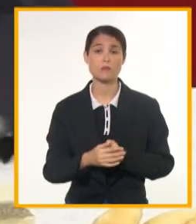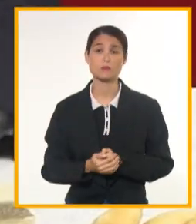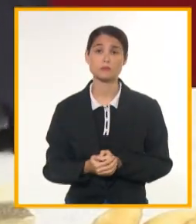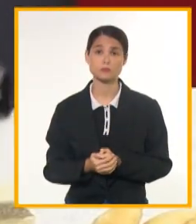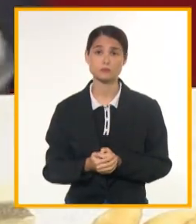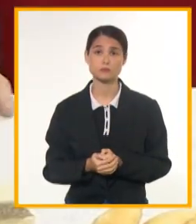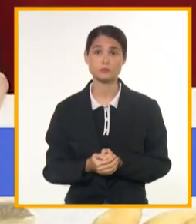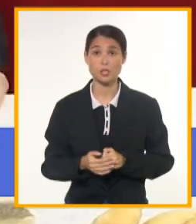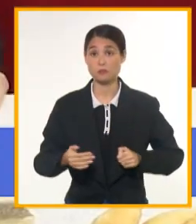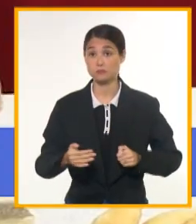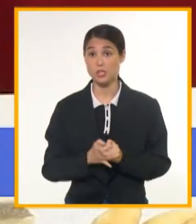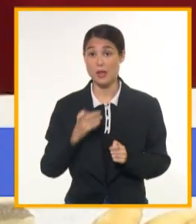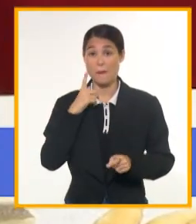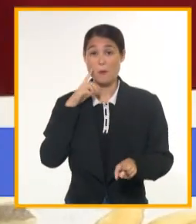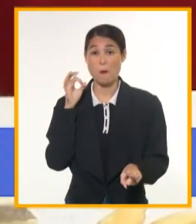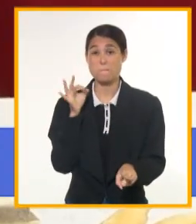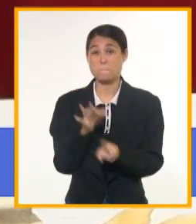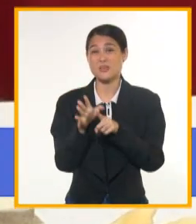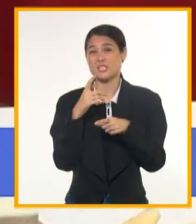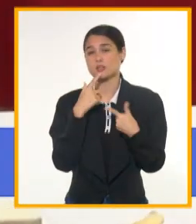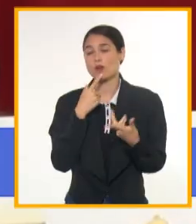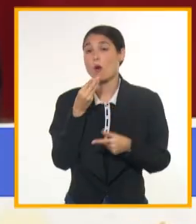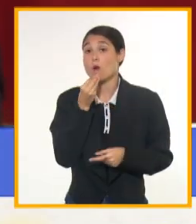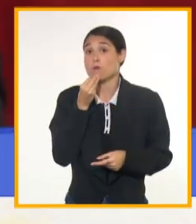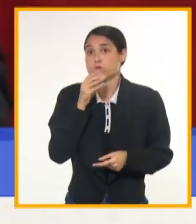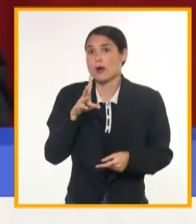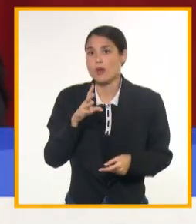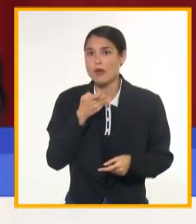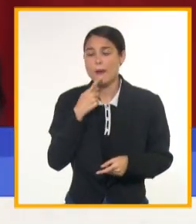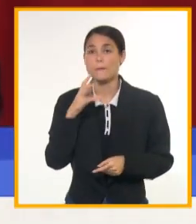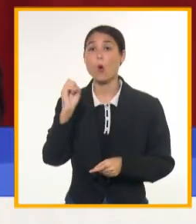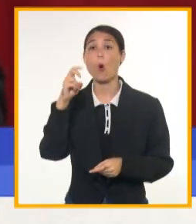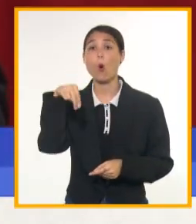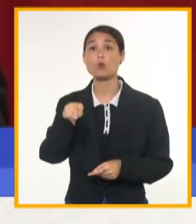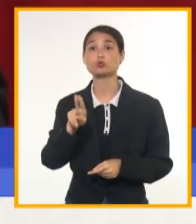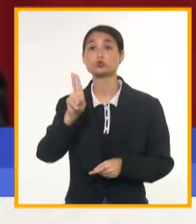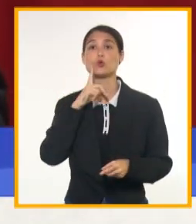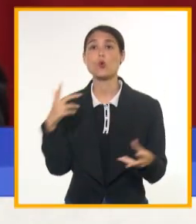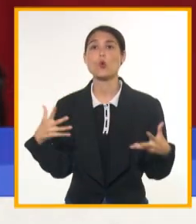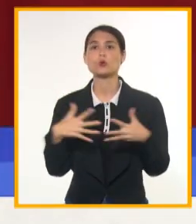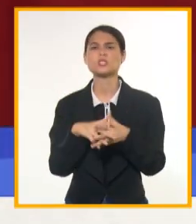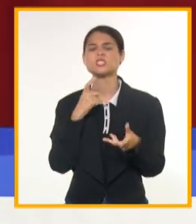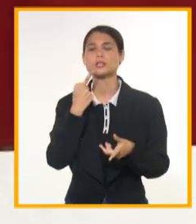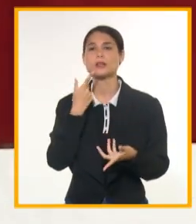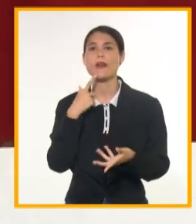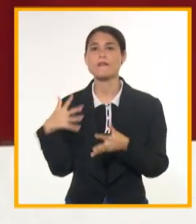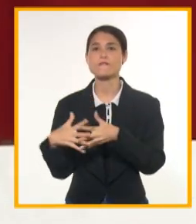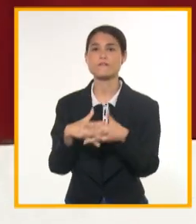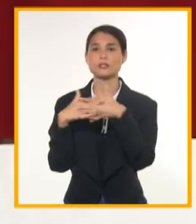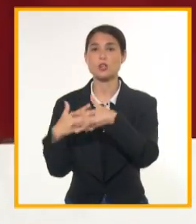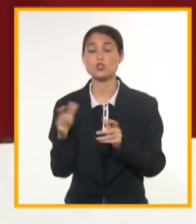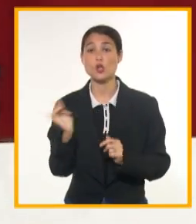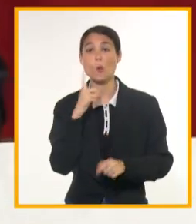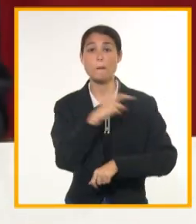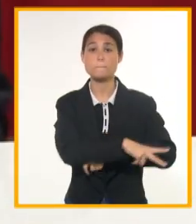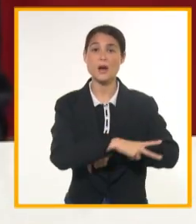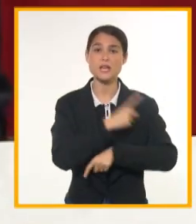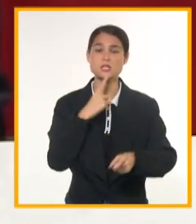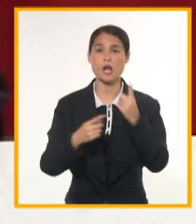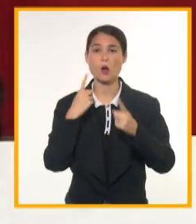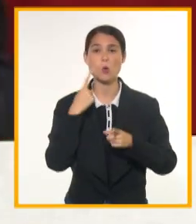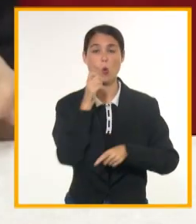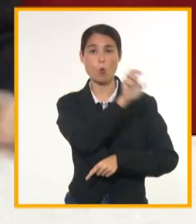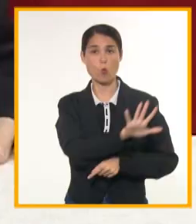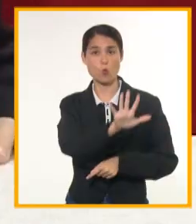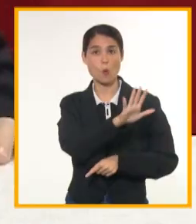En principio sería posible, bajo el auspicio de la ONU, con Estados Unidos, incluso con países europeos, por supuesto, con nuestros socios